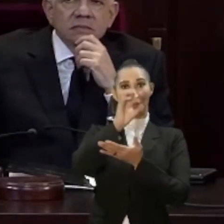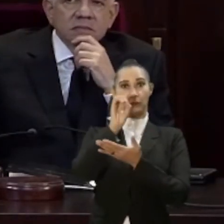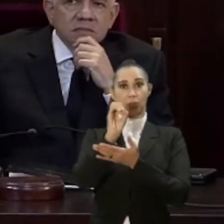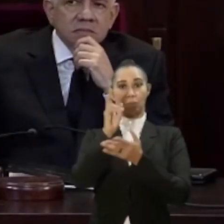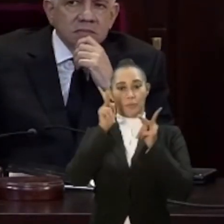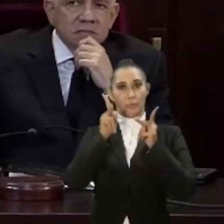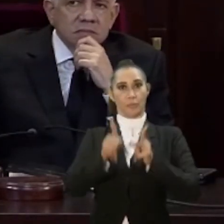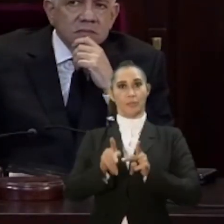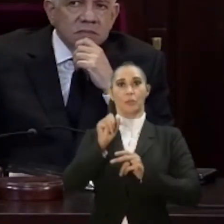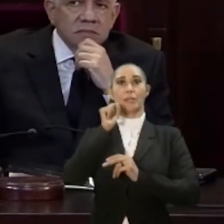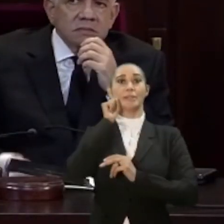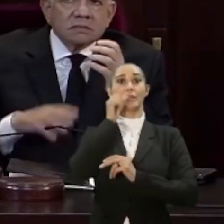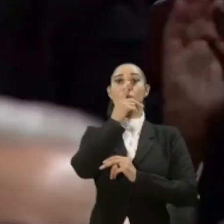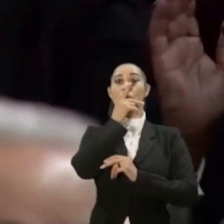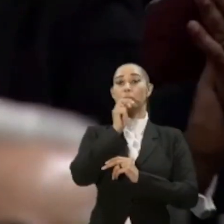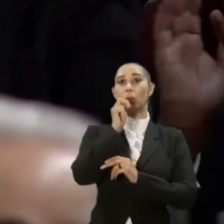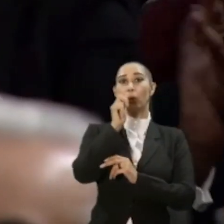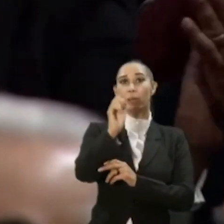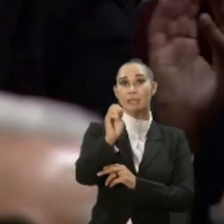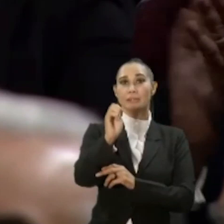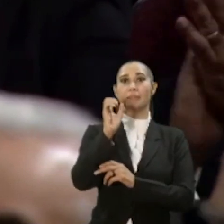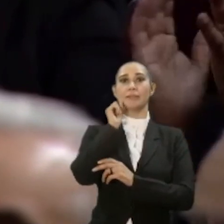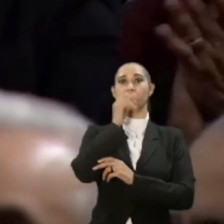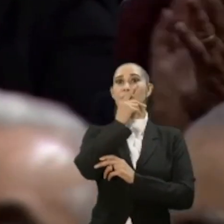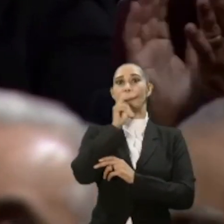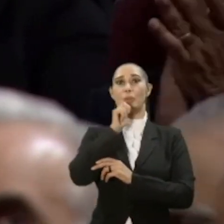Este y Santo Domingo Norte.